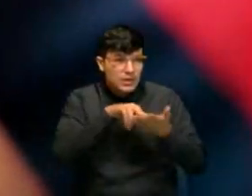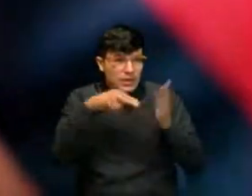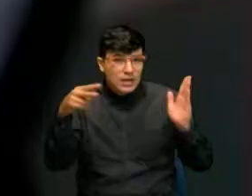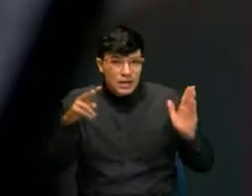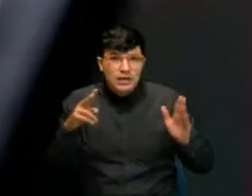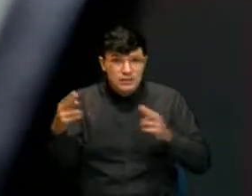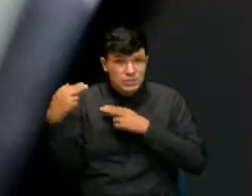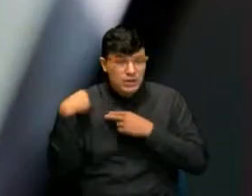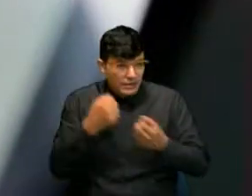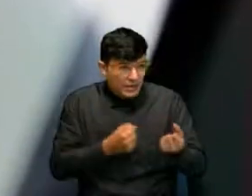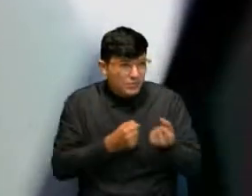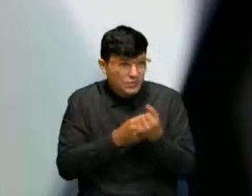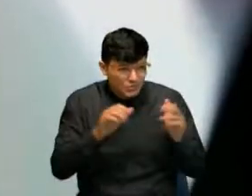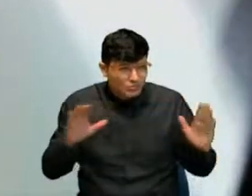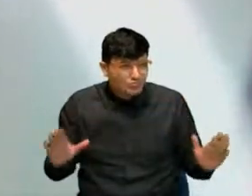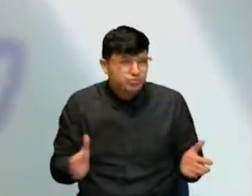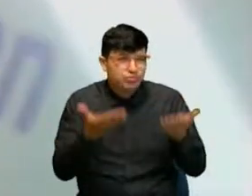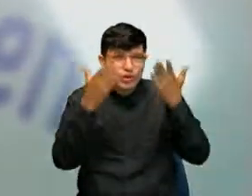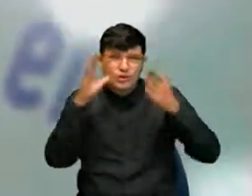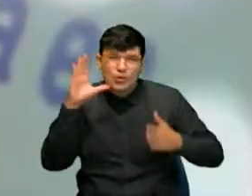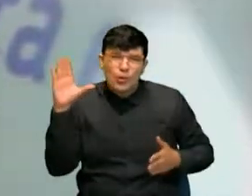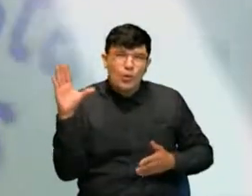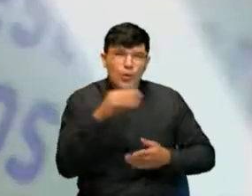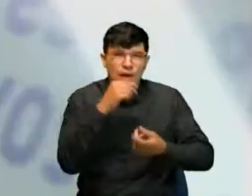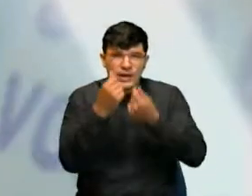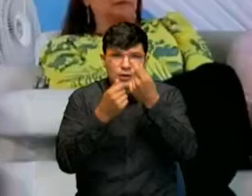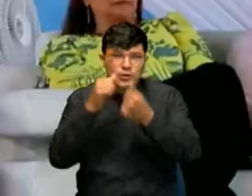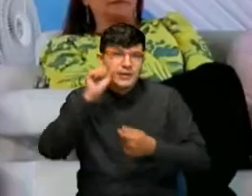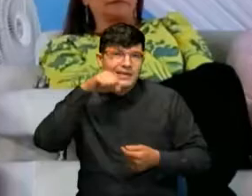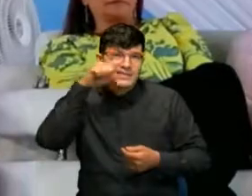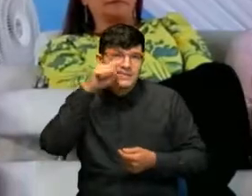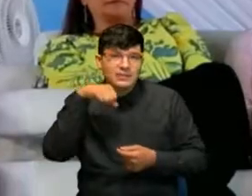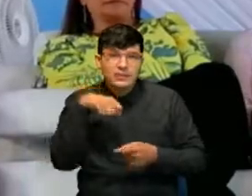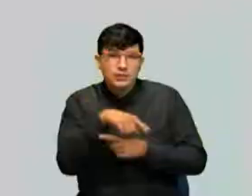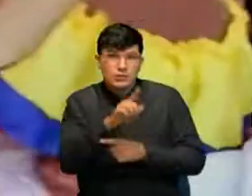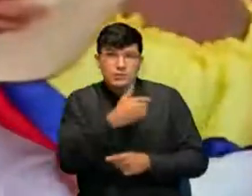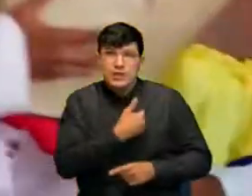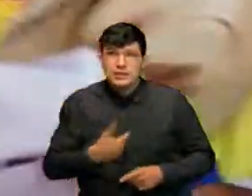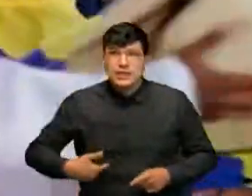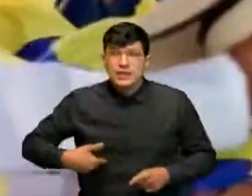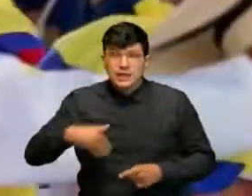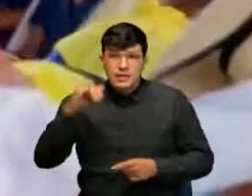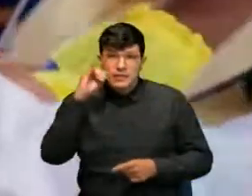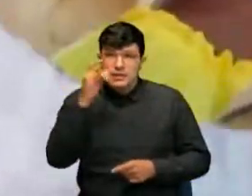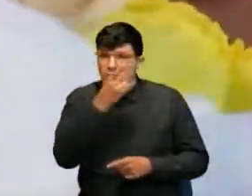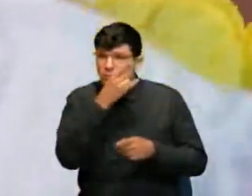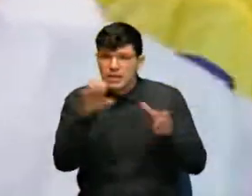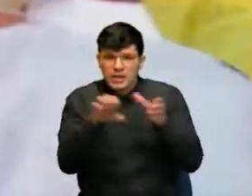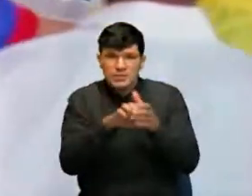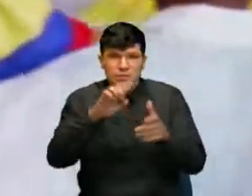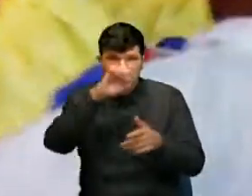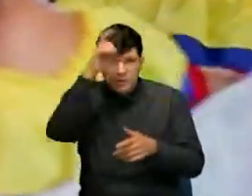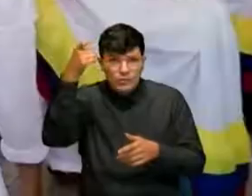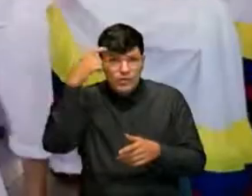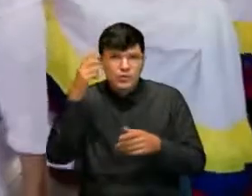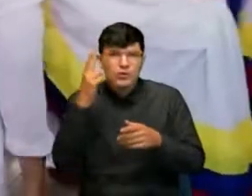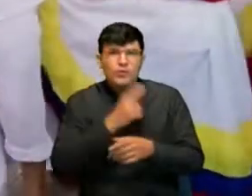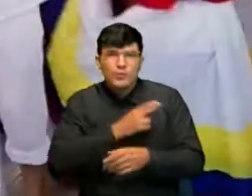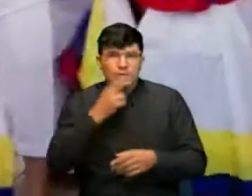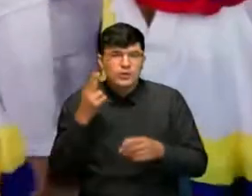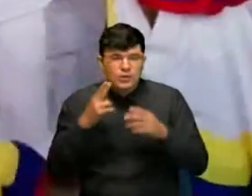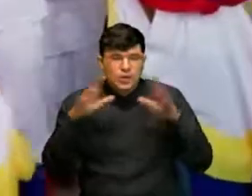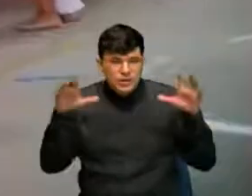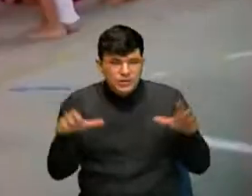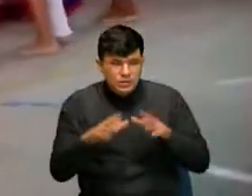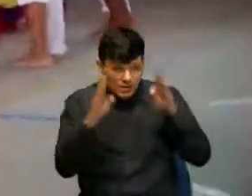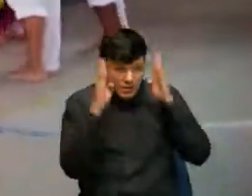esta partecita de toda esta economía naranja, en la cual el presidente tiene un equipo de gobierno completamente comprometido con impulsar estos temas.